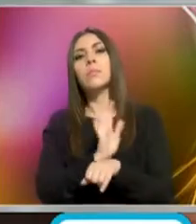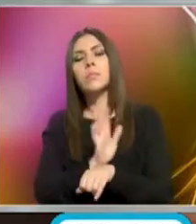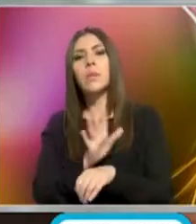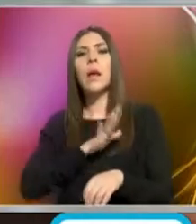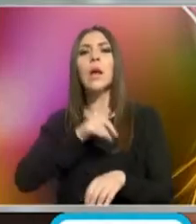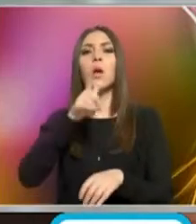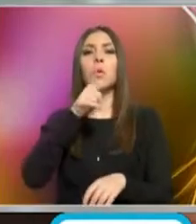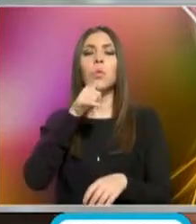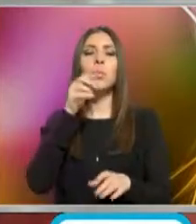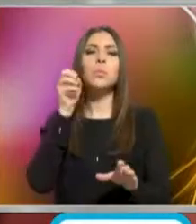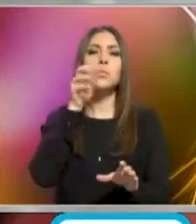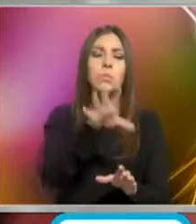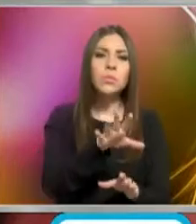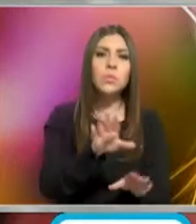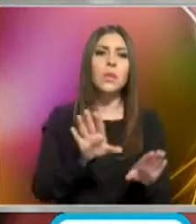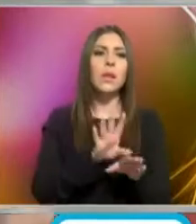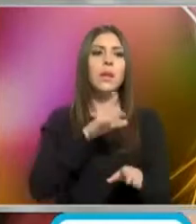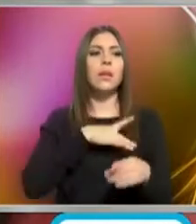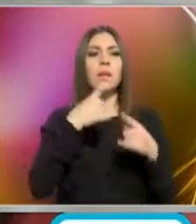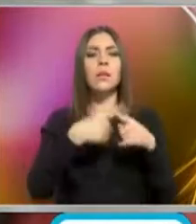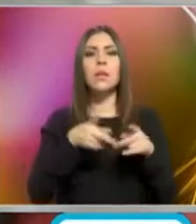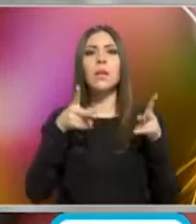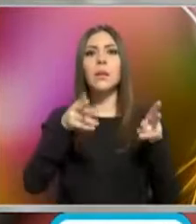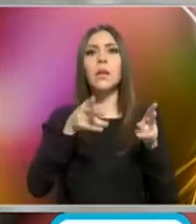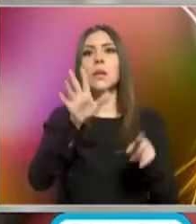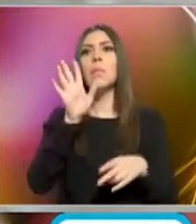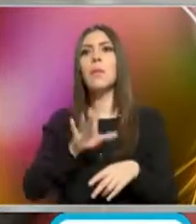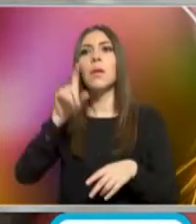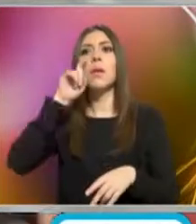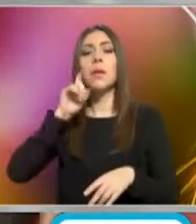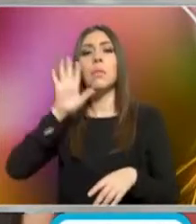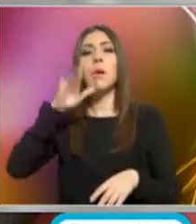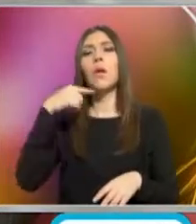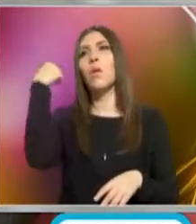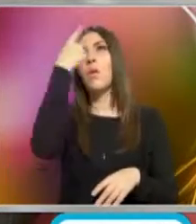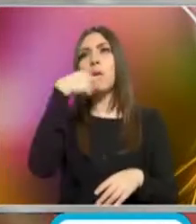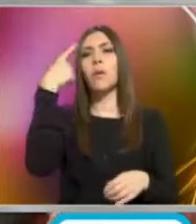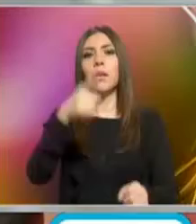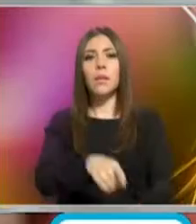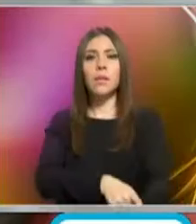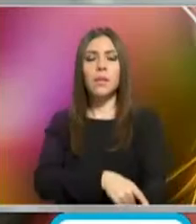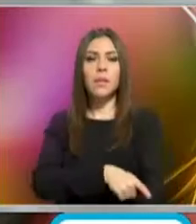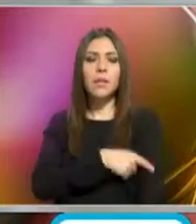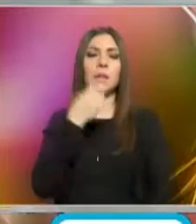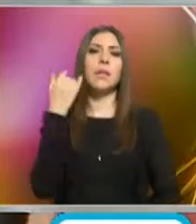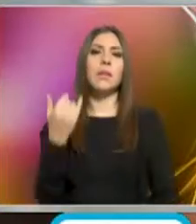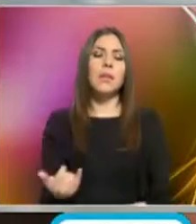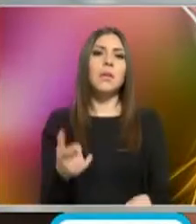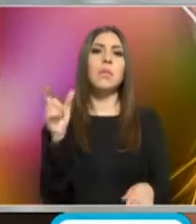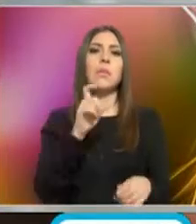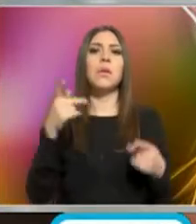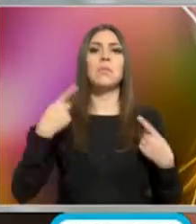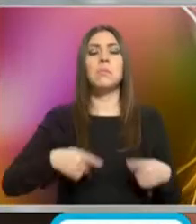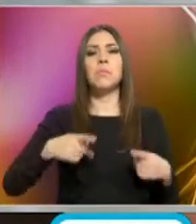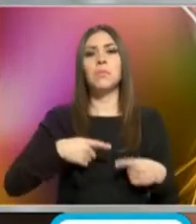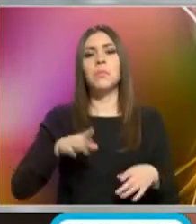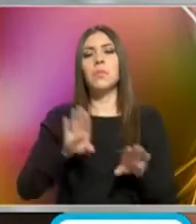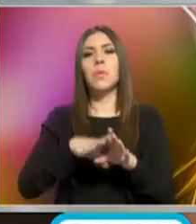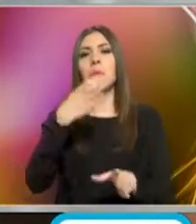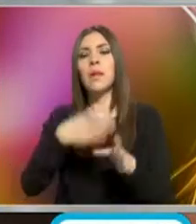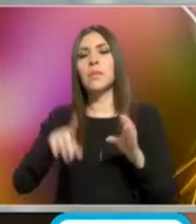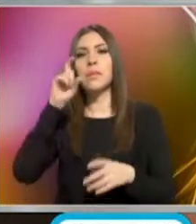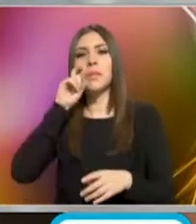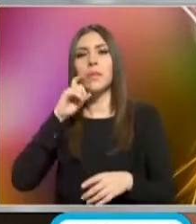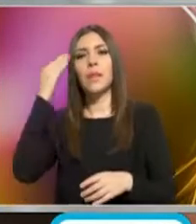iluminación específica, como dices, hay cortes que hacen parecer que las relaciones pueden durar horas y horas, Sí. erecciones que, bueno, nunca se acaban, en fin. Todo esto,